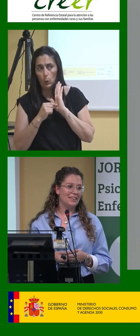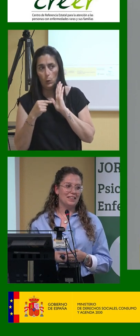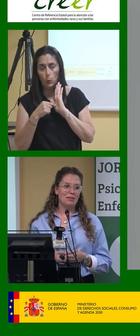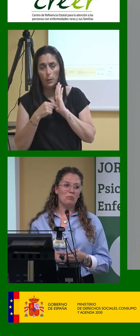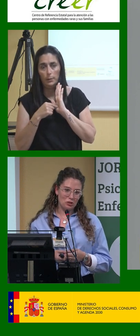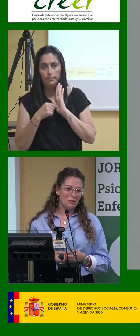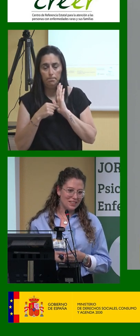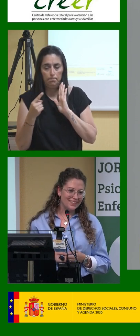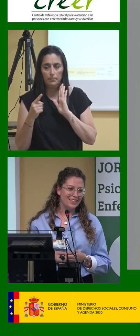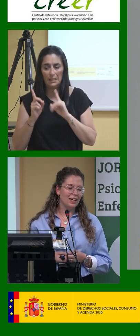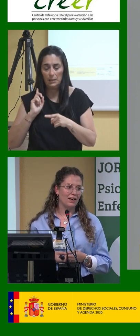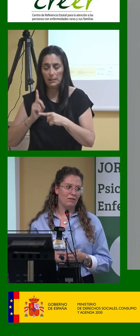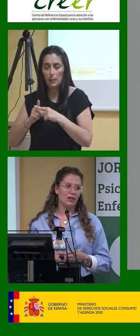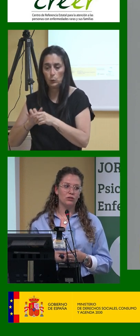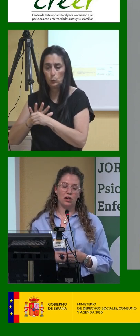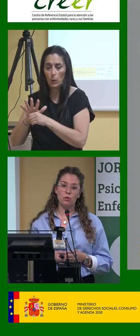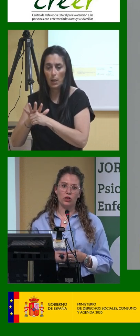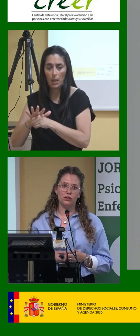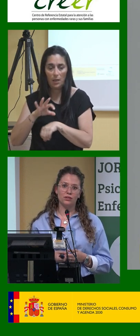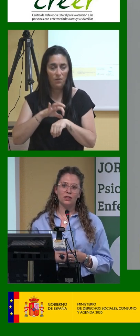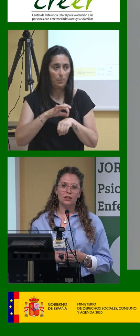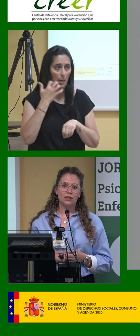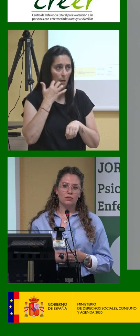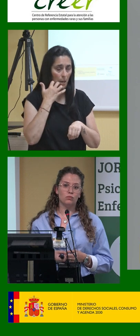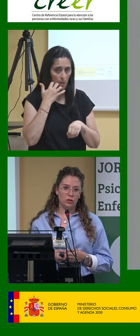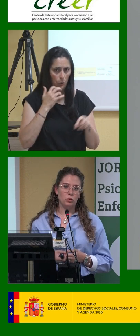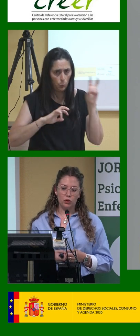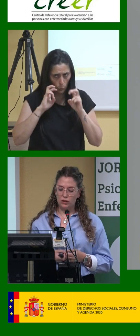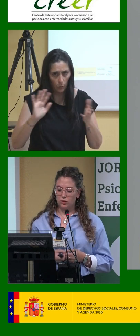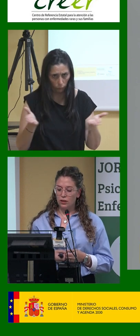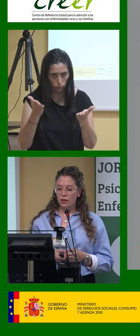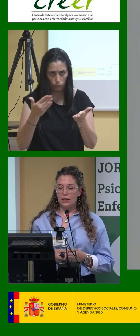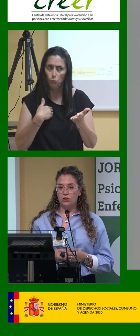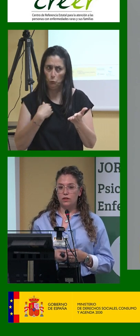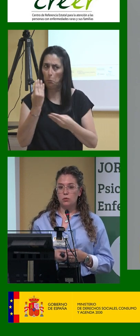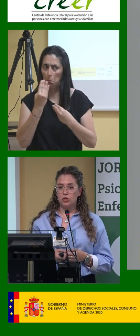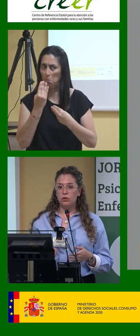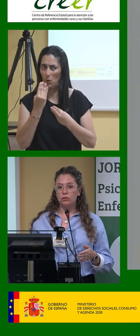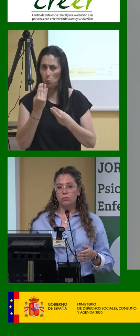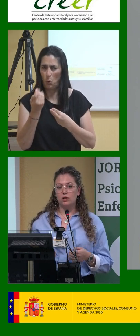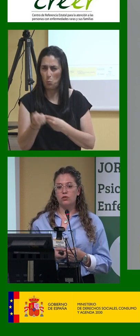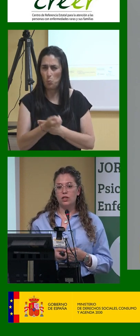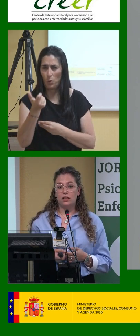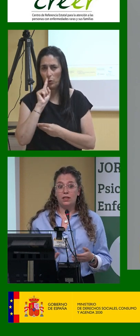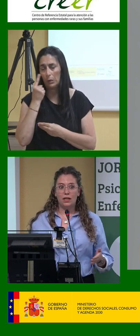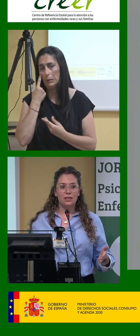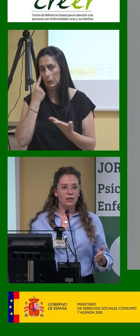raras, que me ha puesto bastante a que van a encontrar muy poquito. Muy poquito. Entonces, pues bueno,